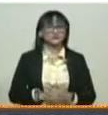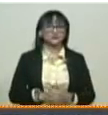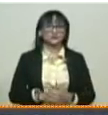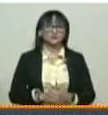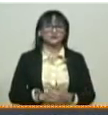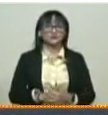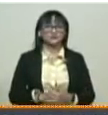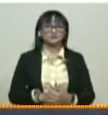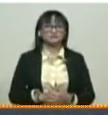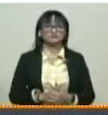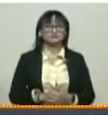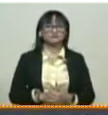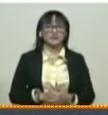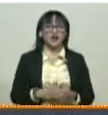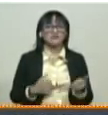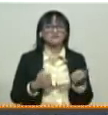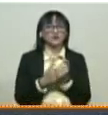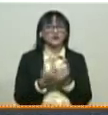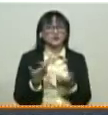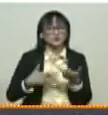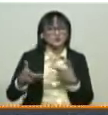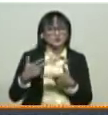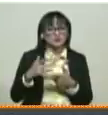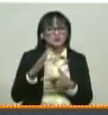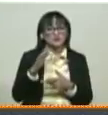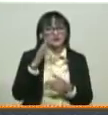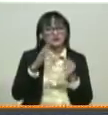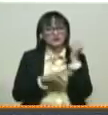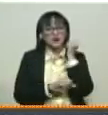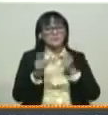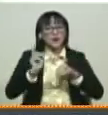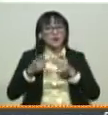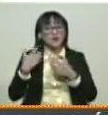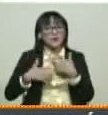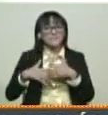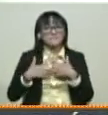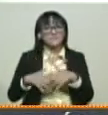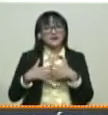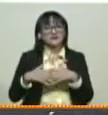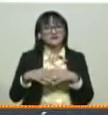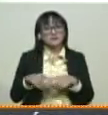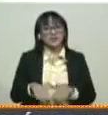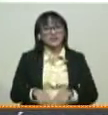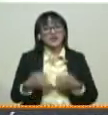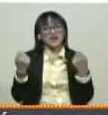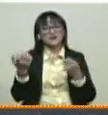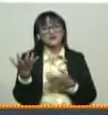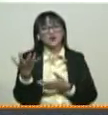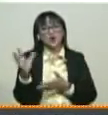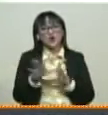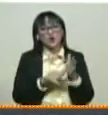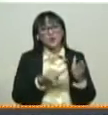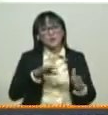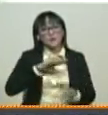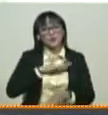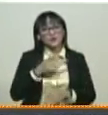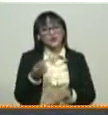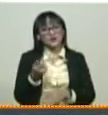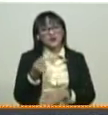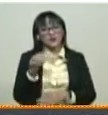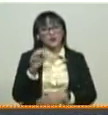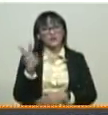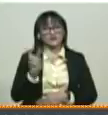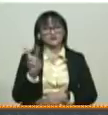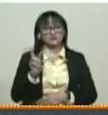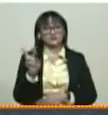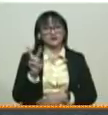para favorecer a algunas empresas, produciéndole enormes daños patrimoniales al país, producto